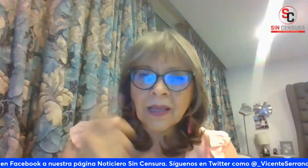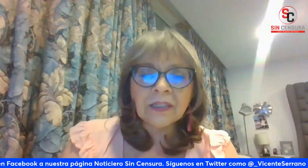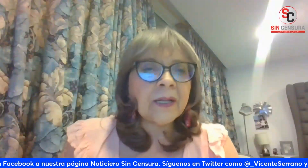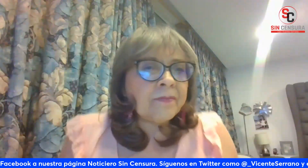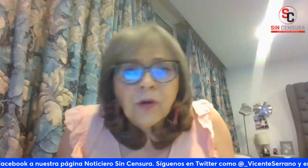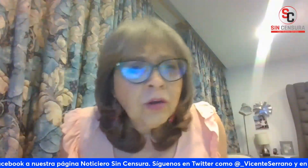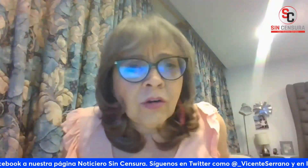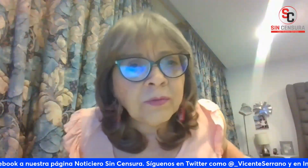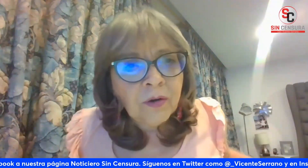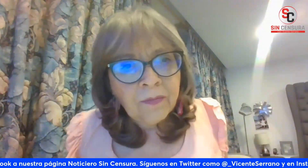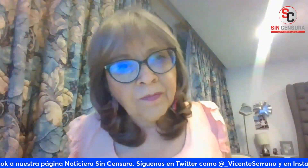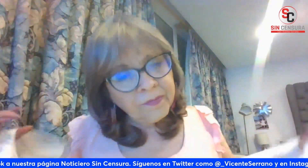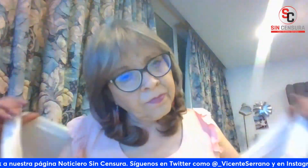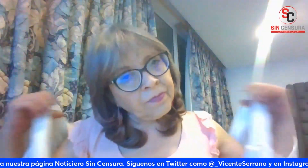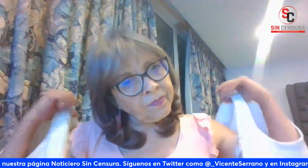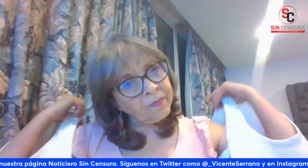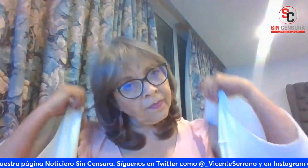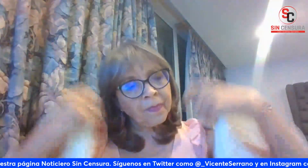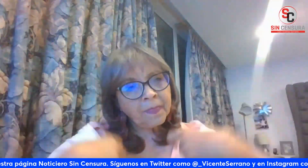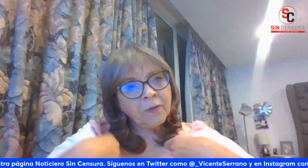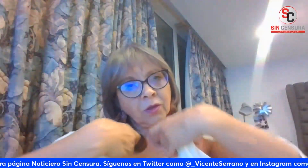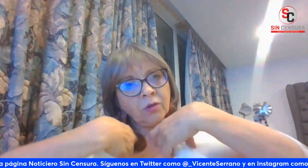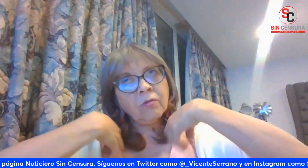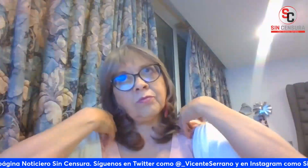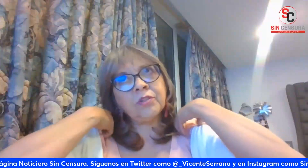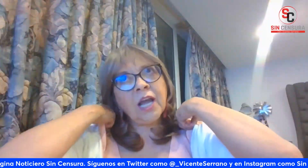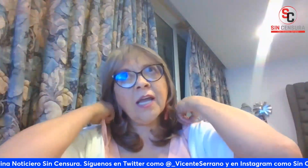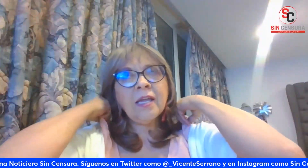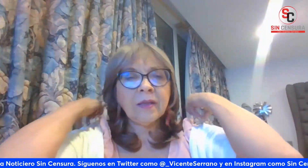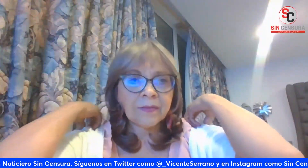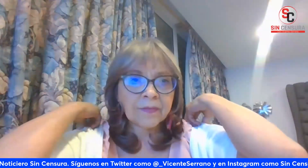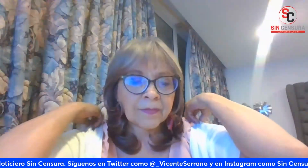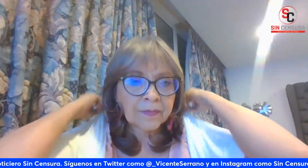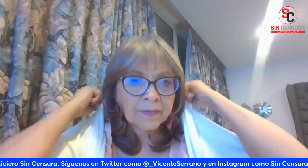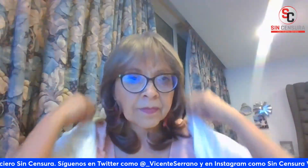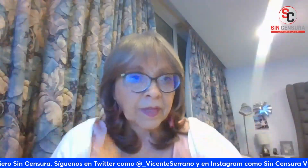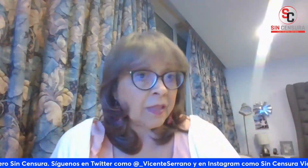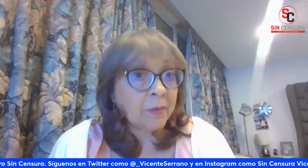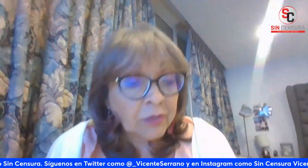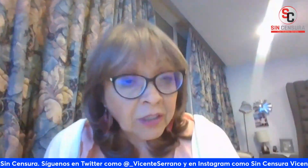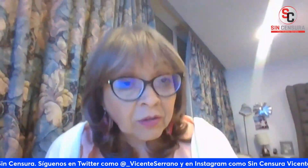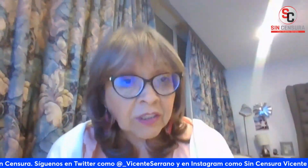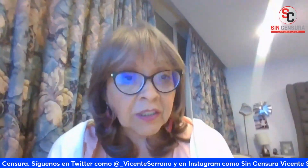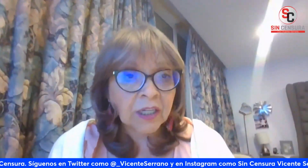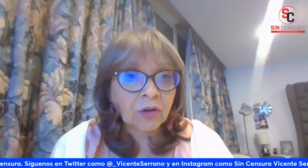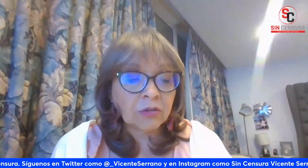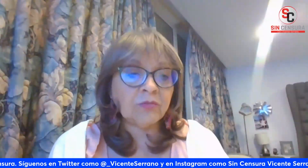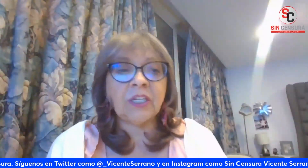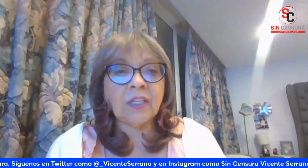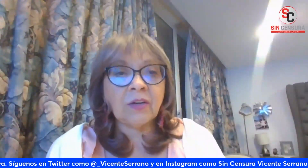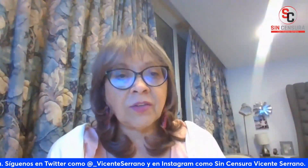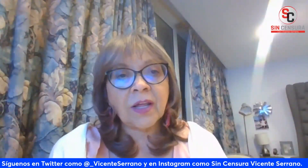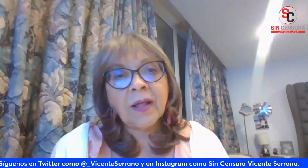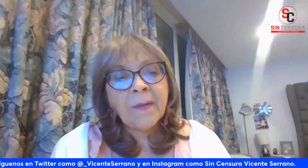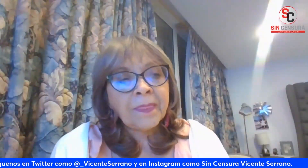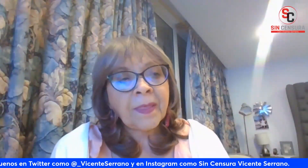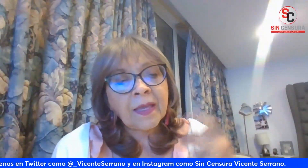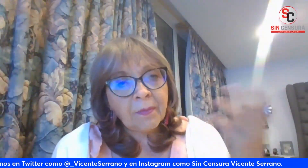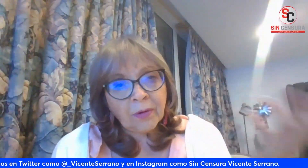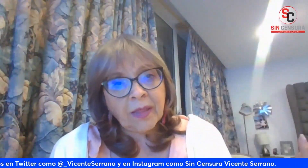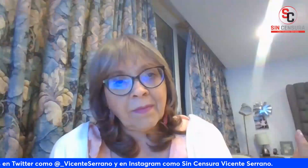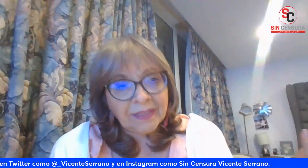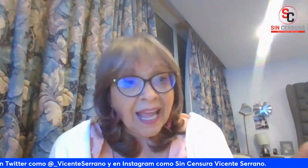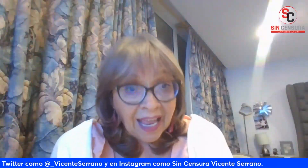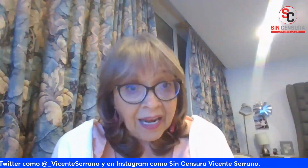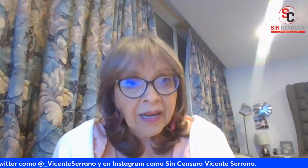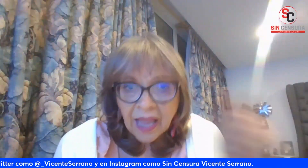él se para allá y dice, no, no hay corrupción, yo digo, pues sí hay. Y además no se está haciendo lo suficiente en contra de